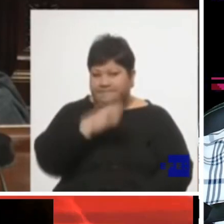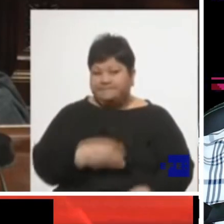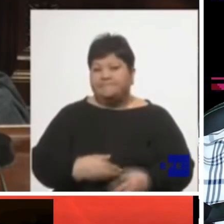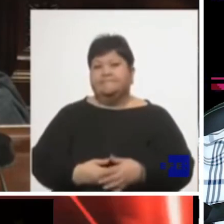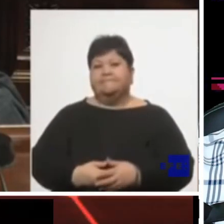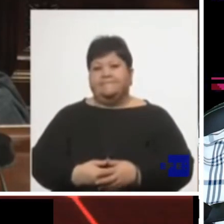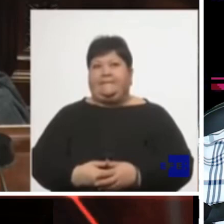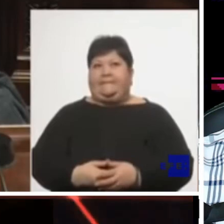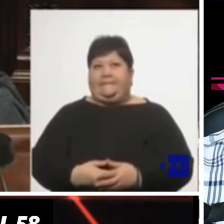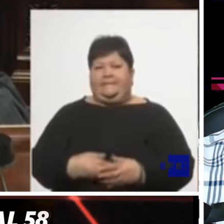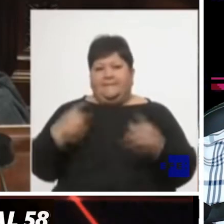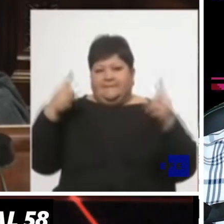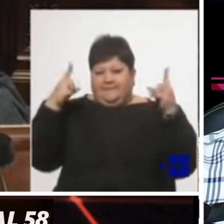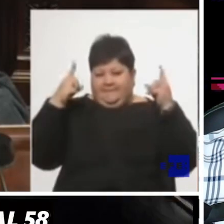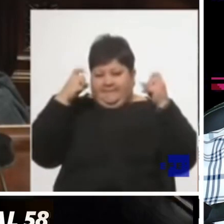expresidente de Uruguay,